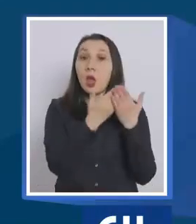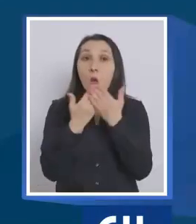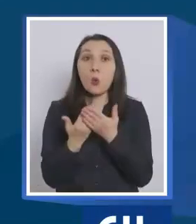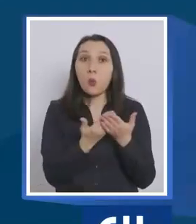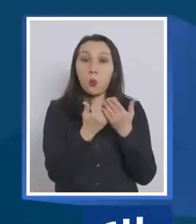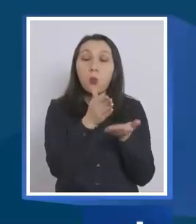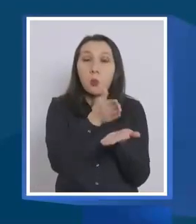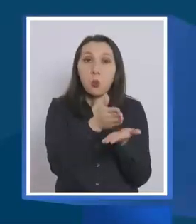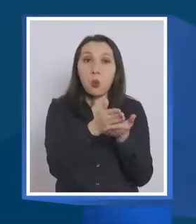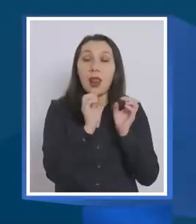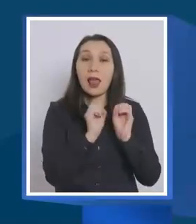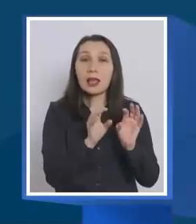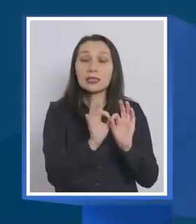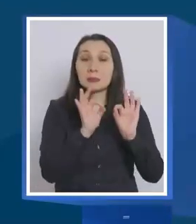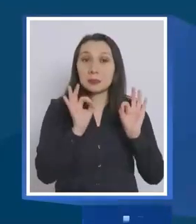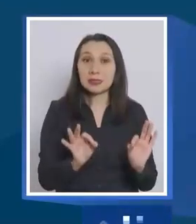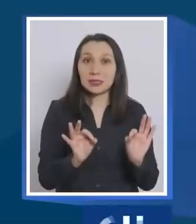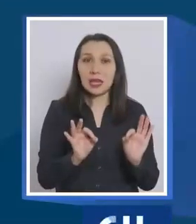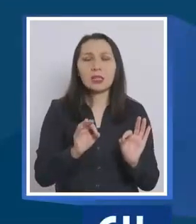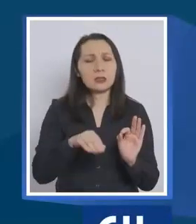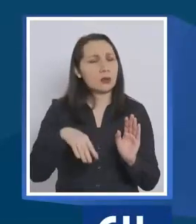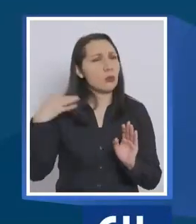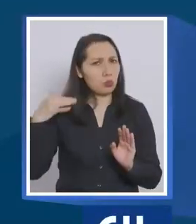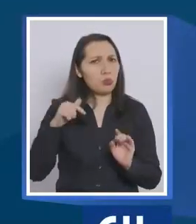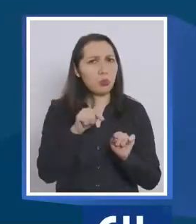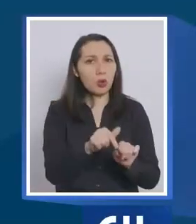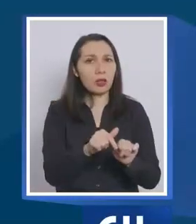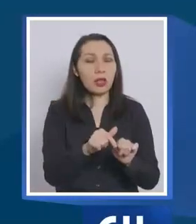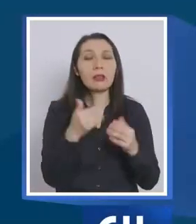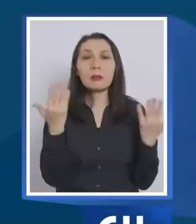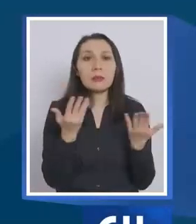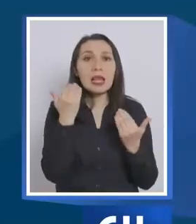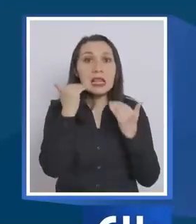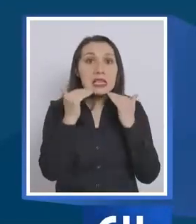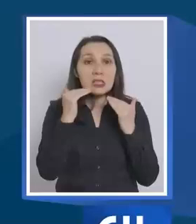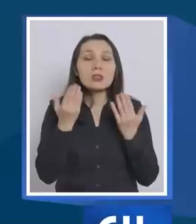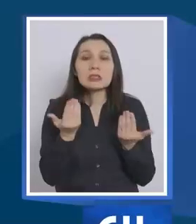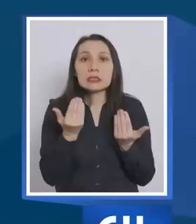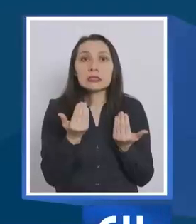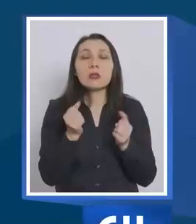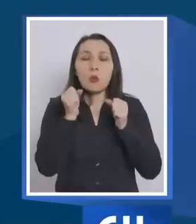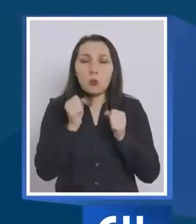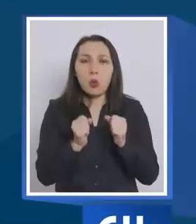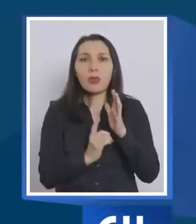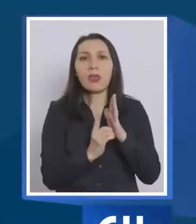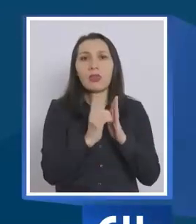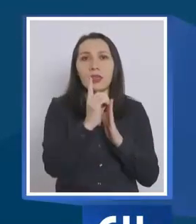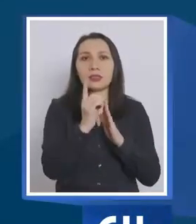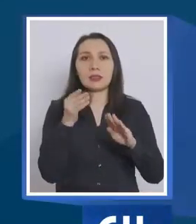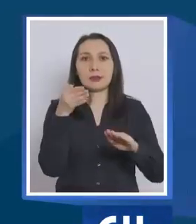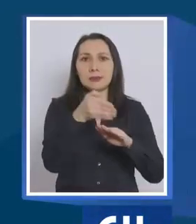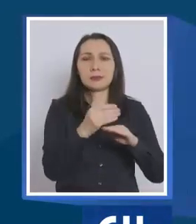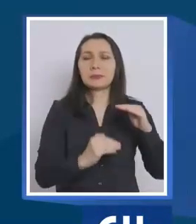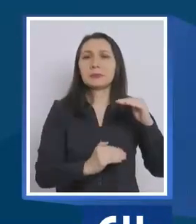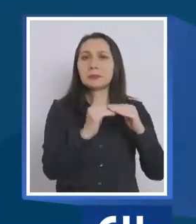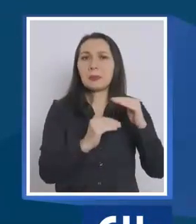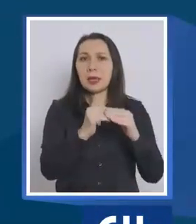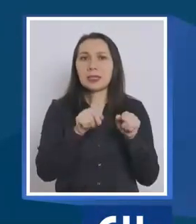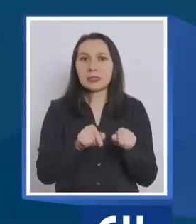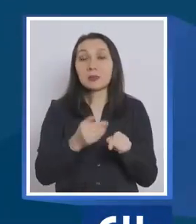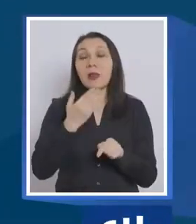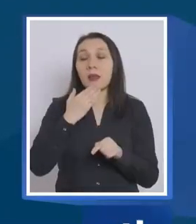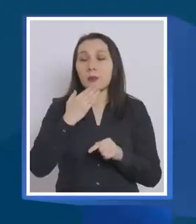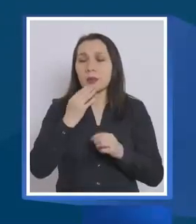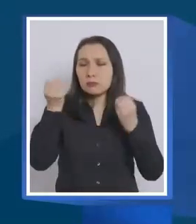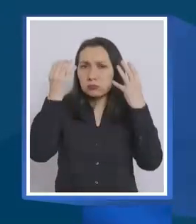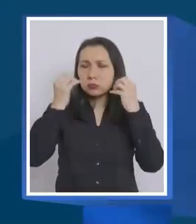Las escuelas especiales son un lugar fundamental para que los niños que tienen estas necesidades puedan desarrollarse al máximo y